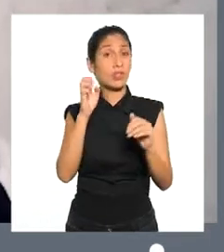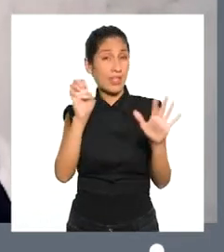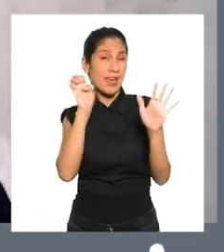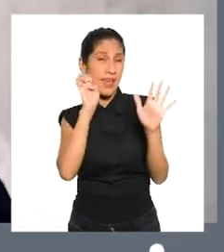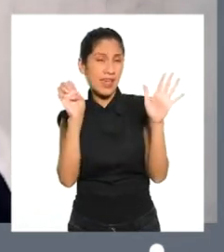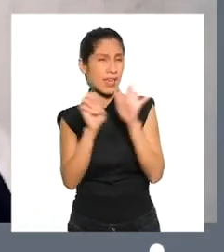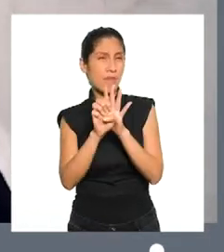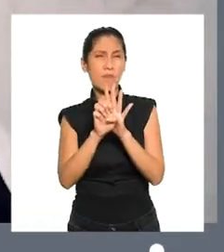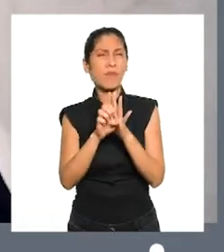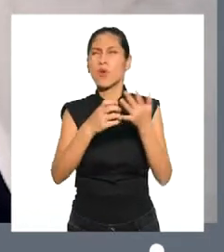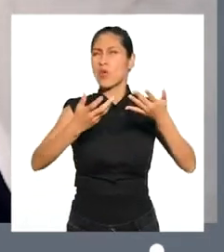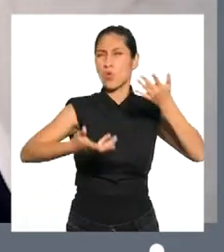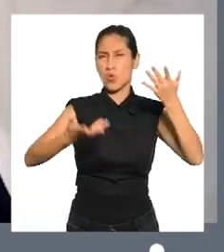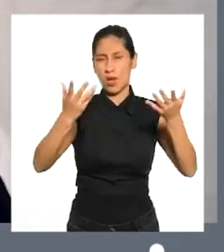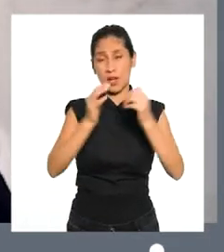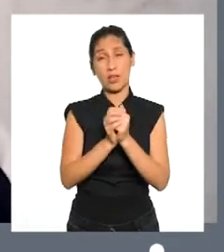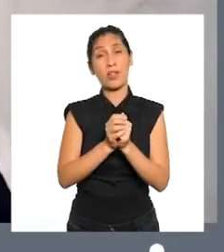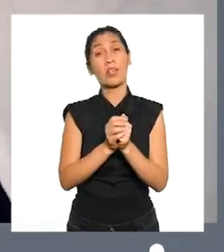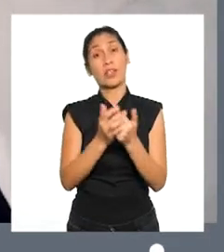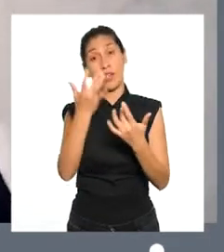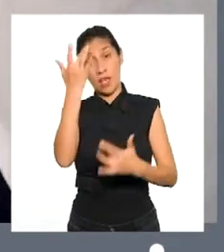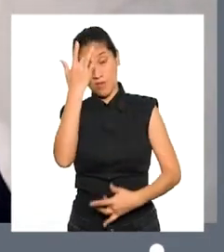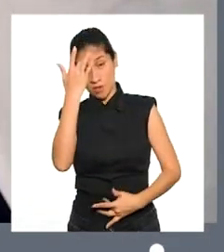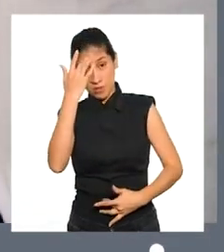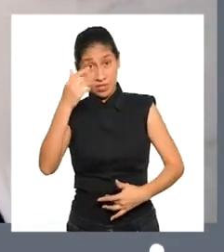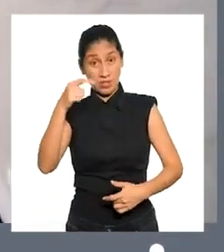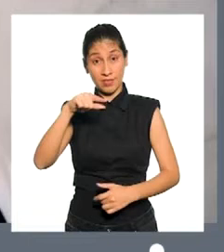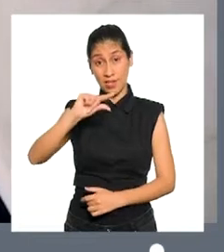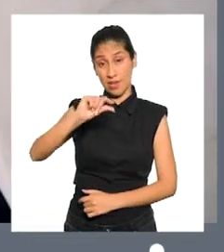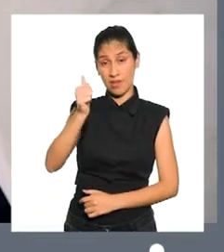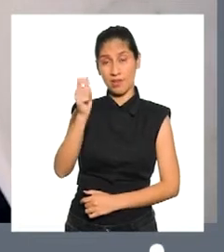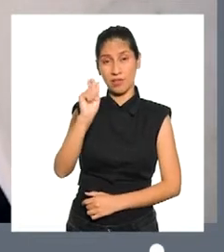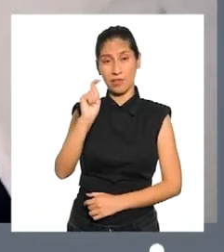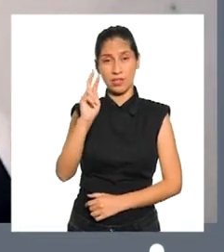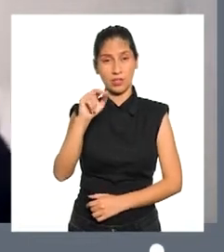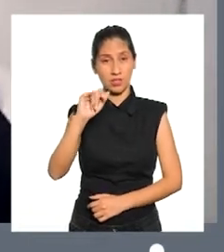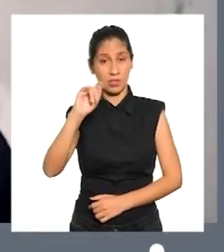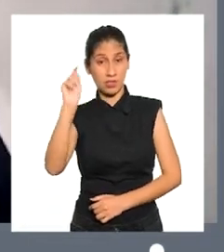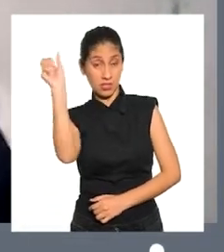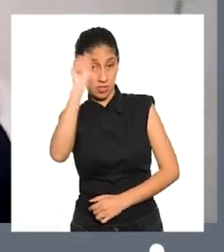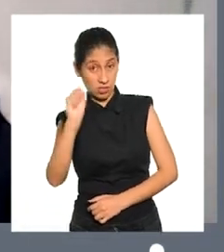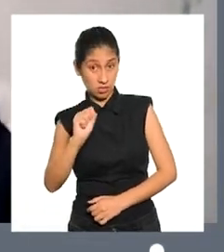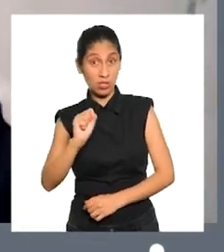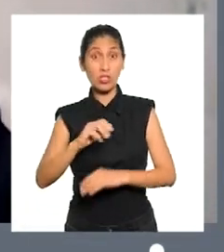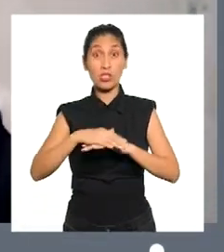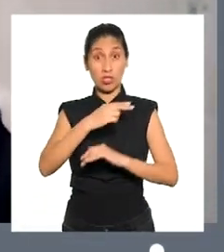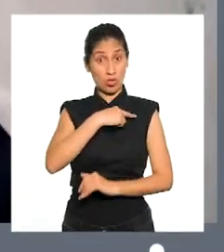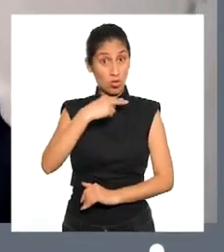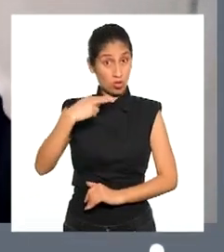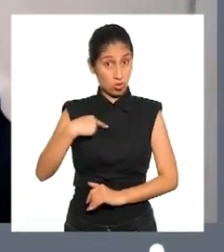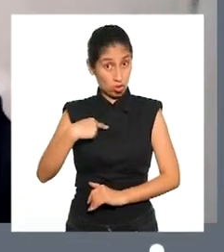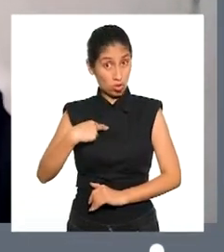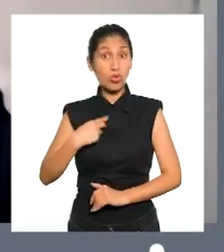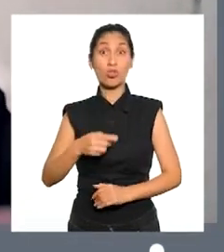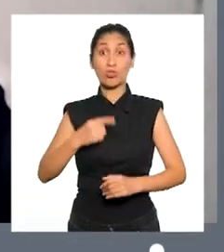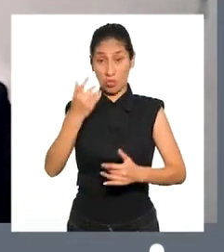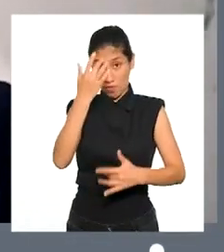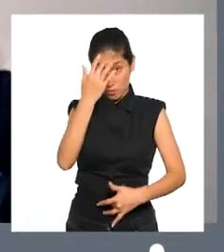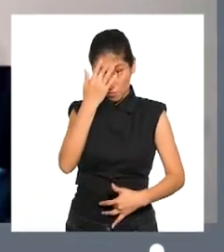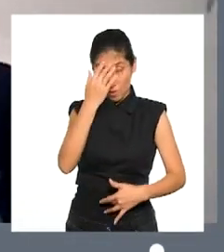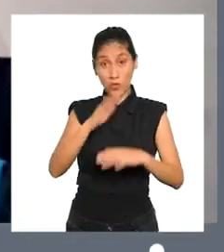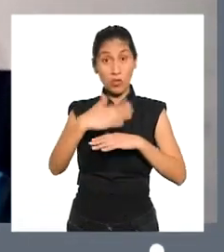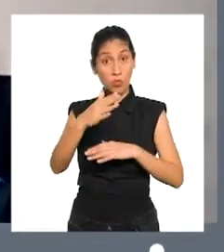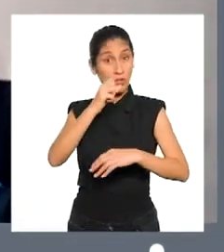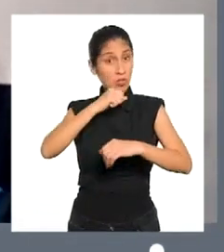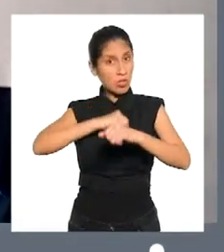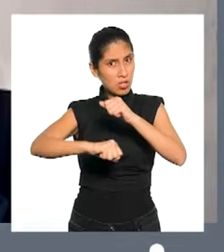más claros es la enfermedad de la gastritis. Si es que nosotros lo presentamos, más adelante nuestros hijos lo pueden tener,